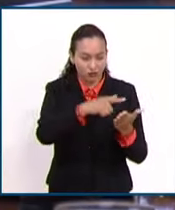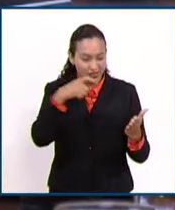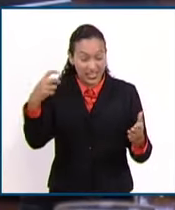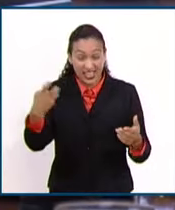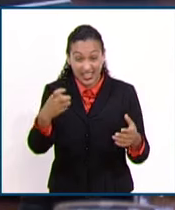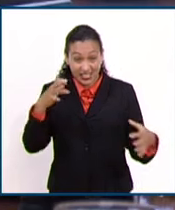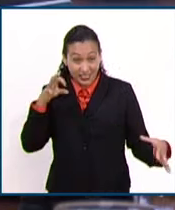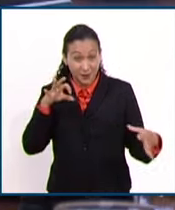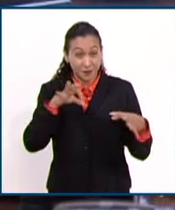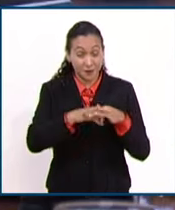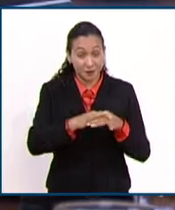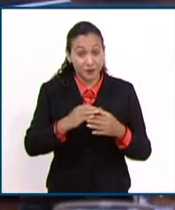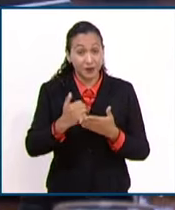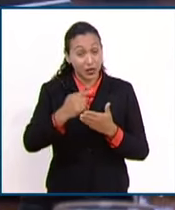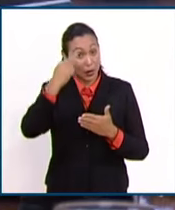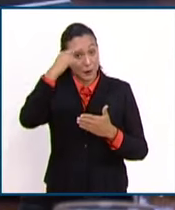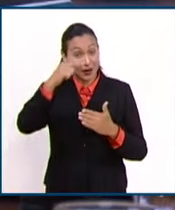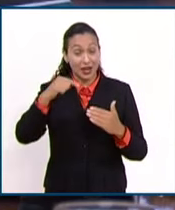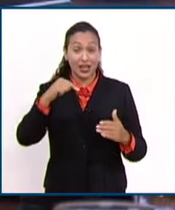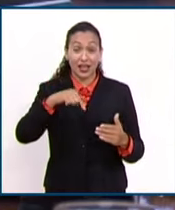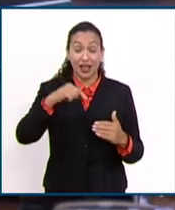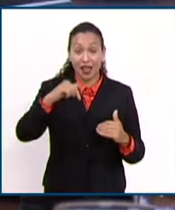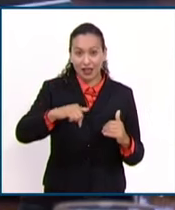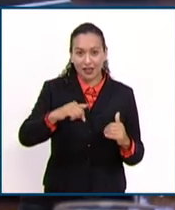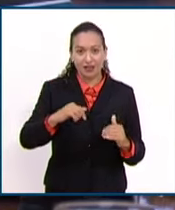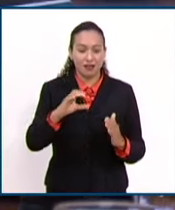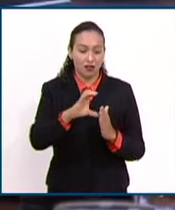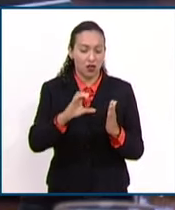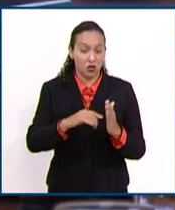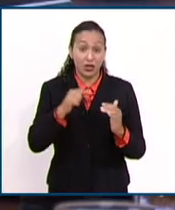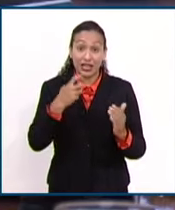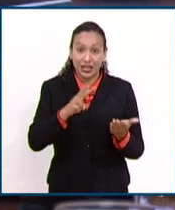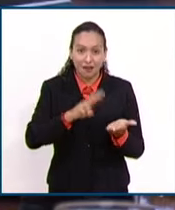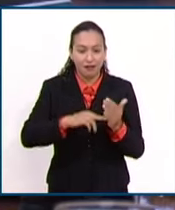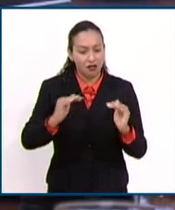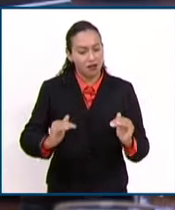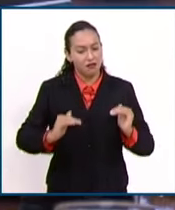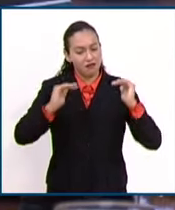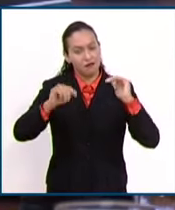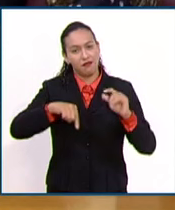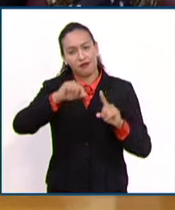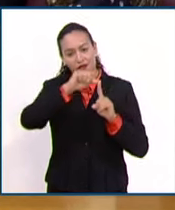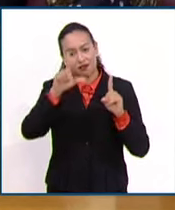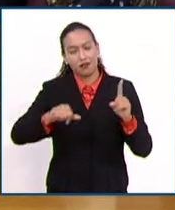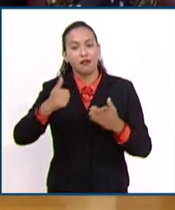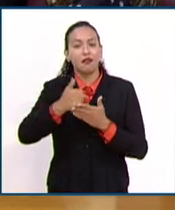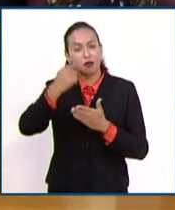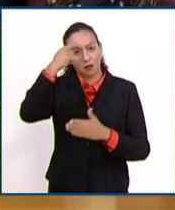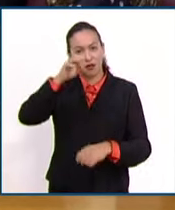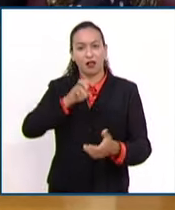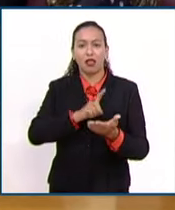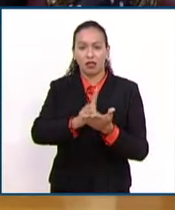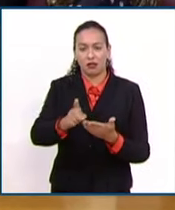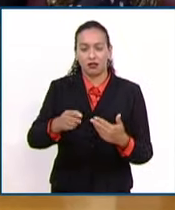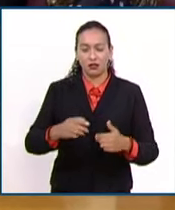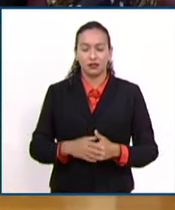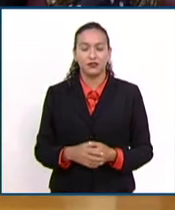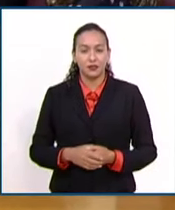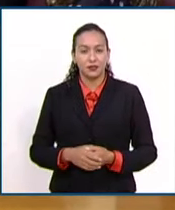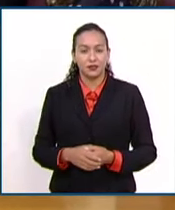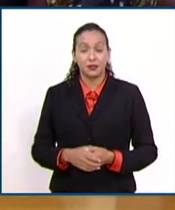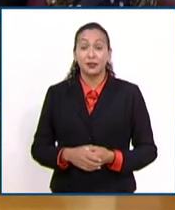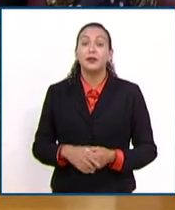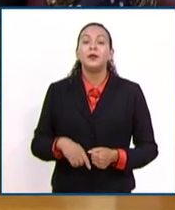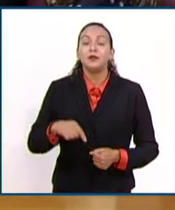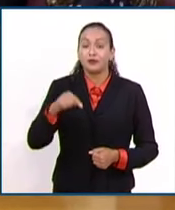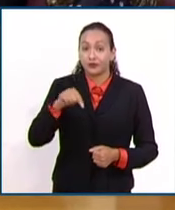como entidad suprema de nuestro Estado constitucional y democrático de derecho. En el edificio sede de la Suprema